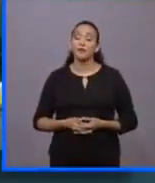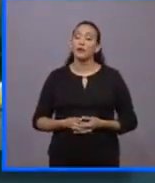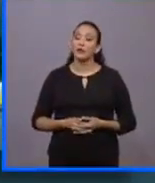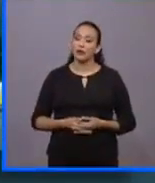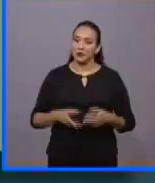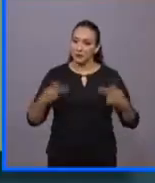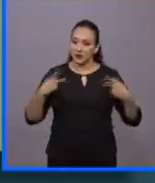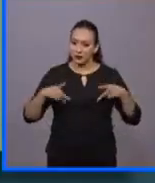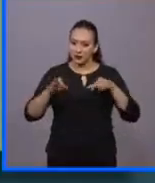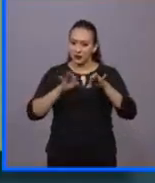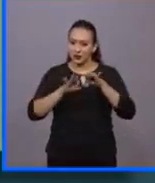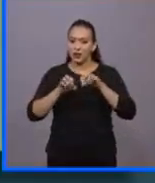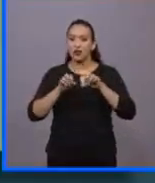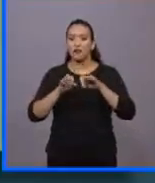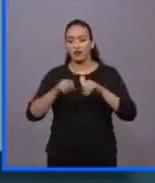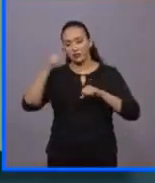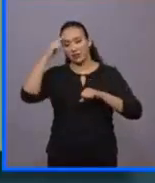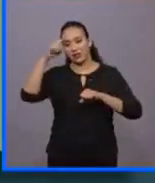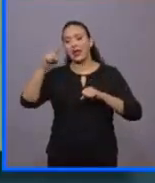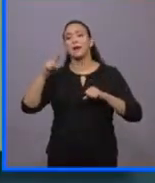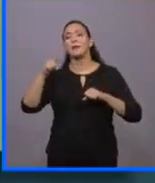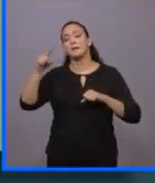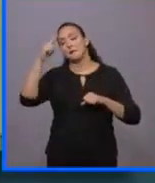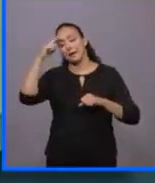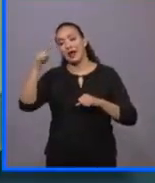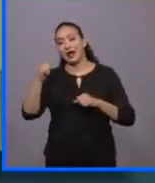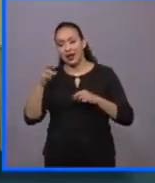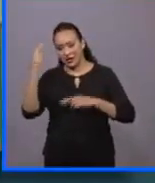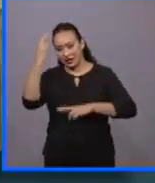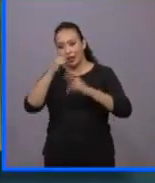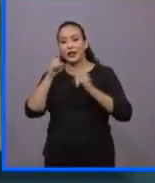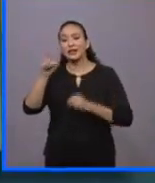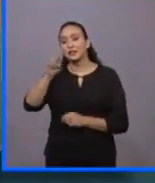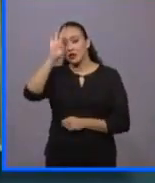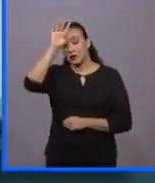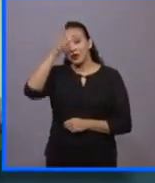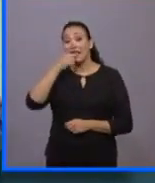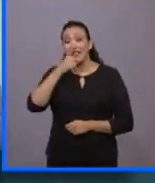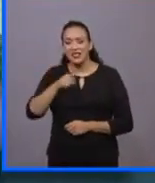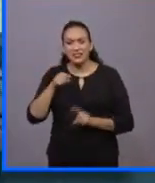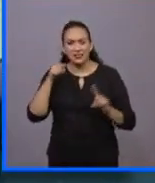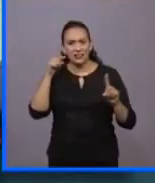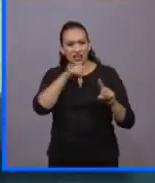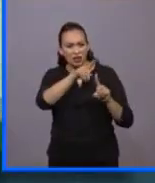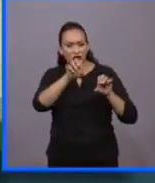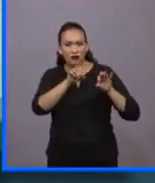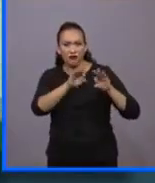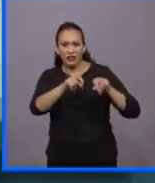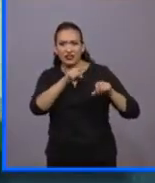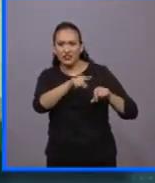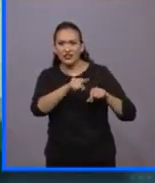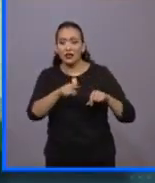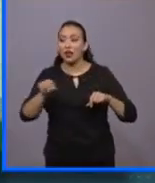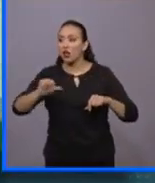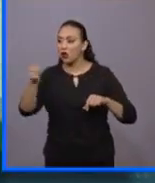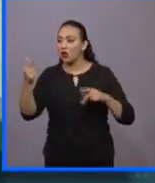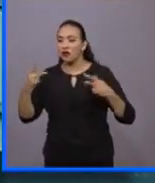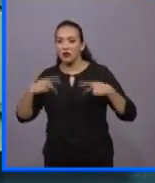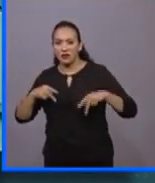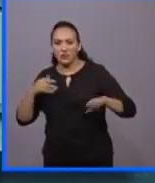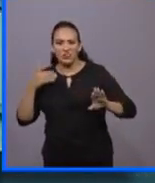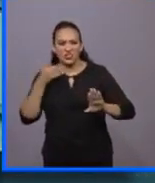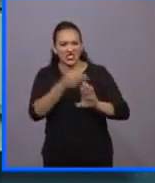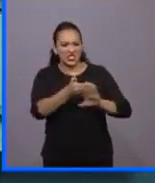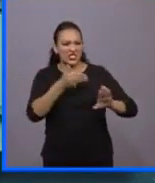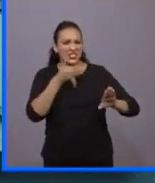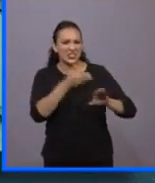Personal de oficialía de partes del Poder Judicial de Nuevo León en Monterrey denunciaron ser hostigados y acosados al extender indiscriminadamente su